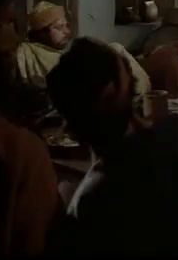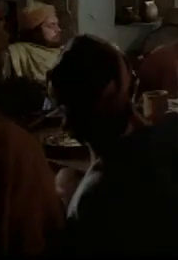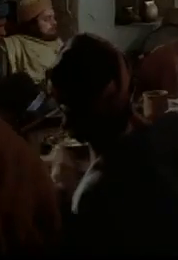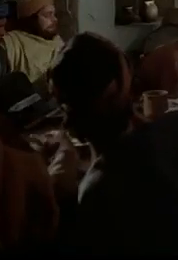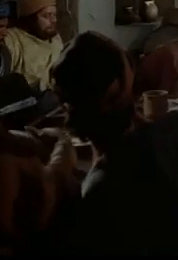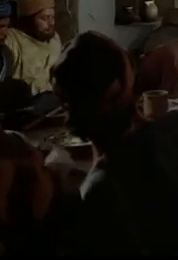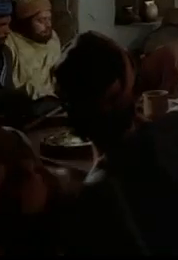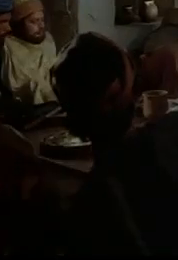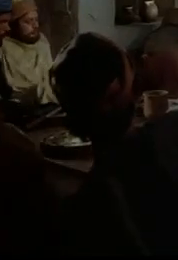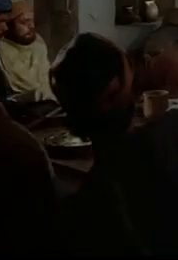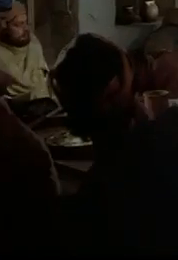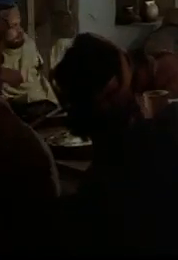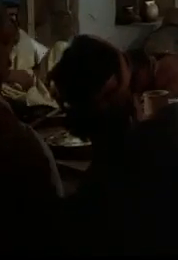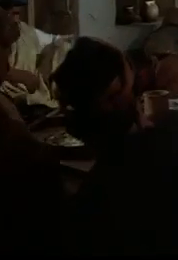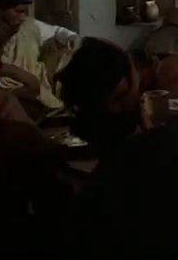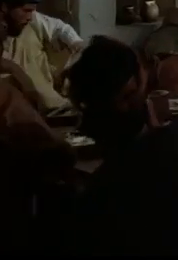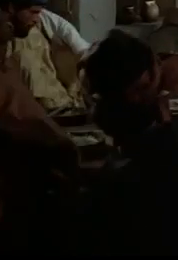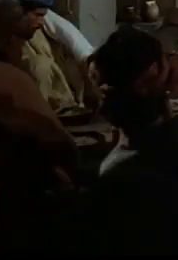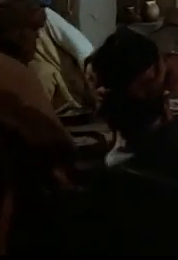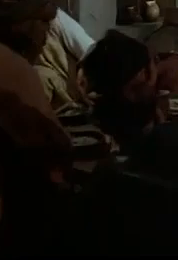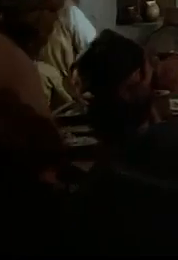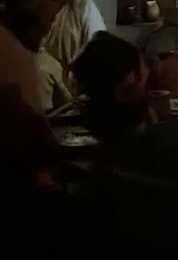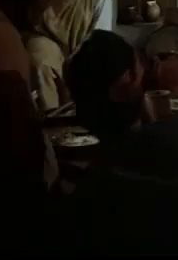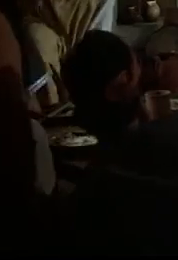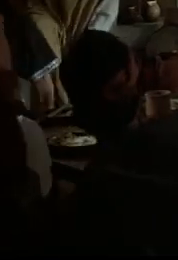¿Qué hace esta mujer?